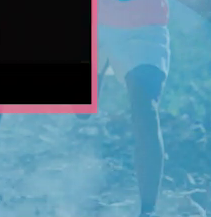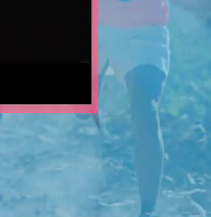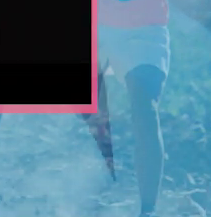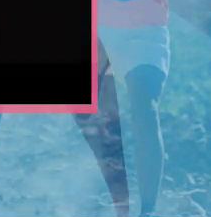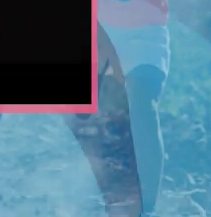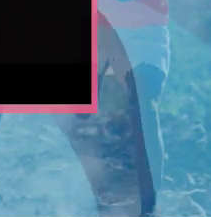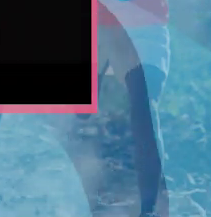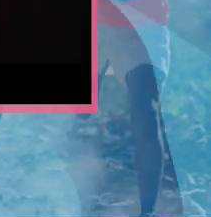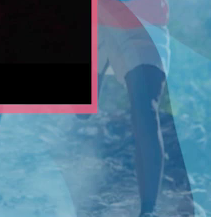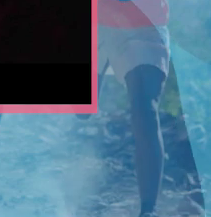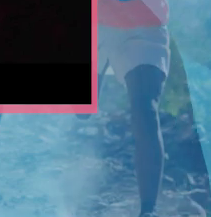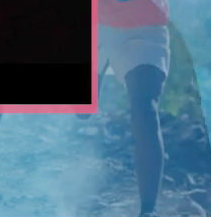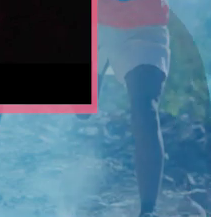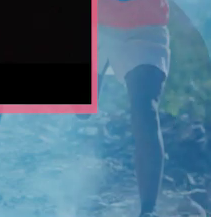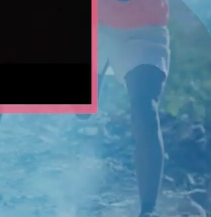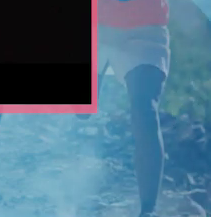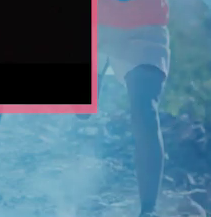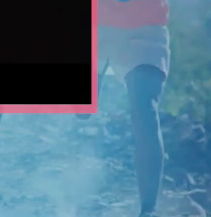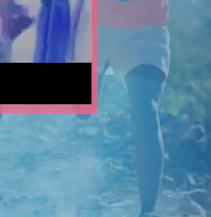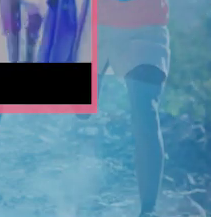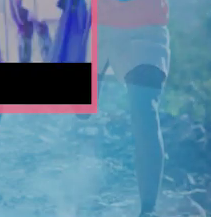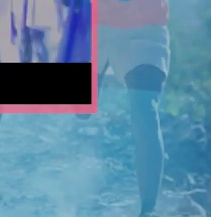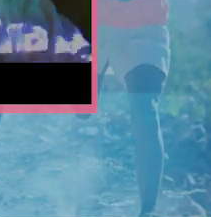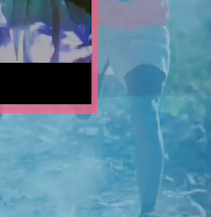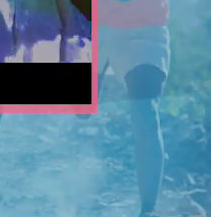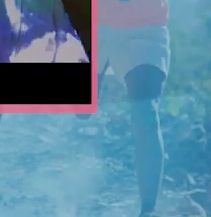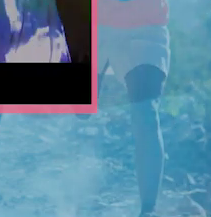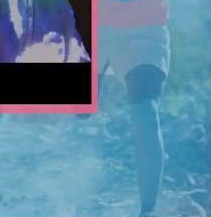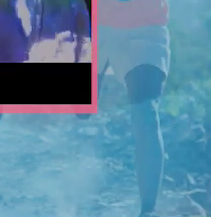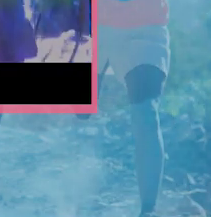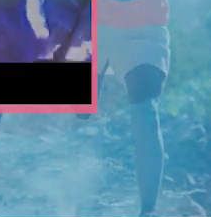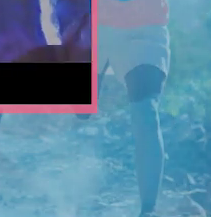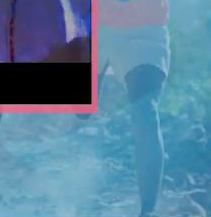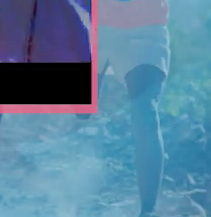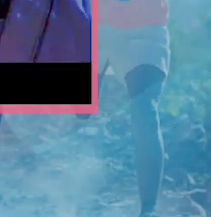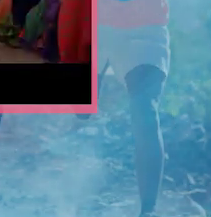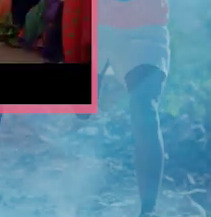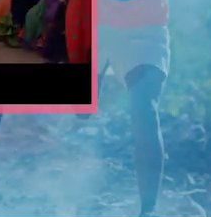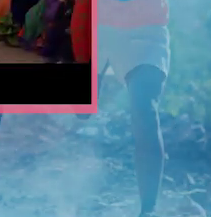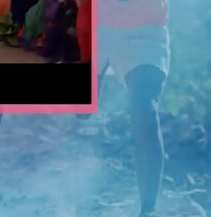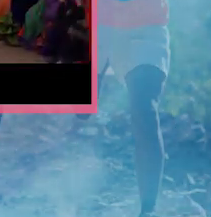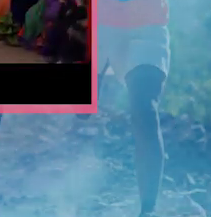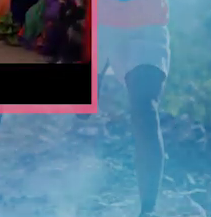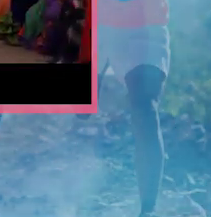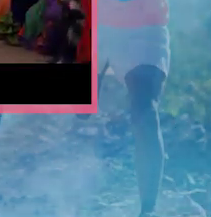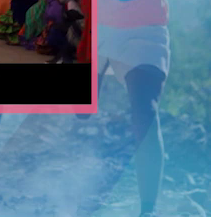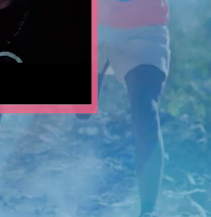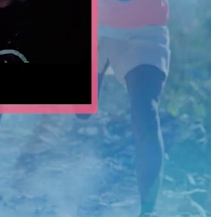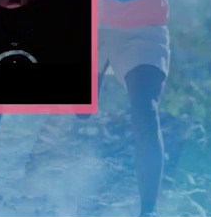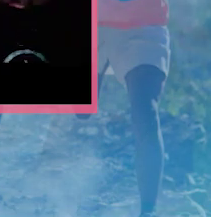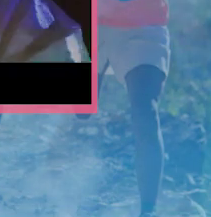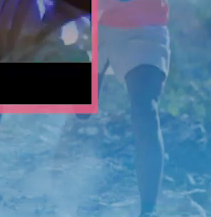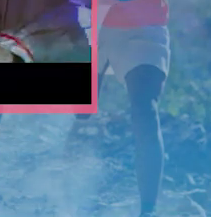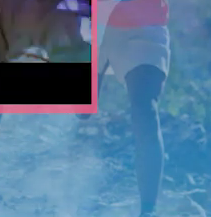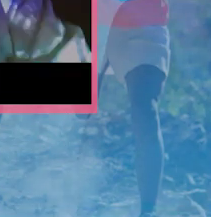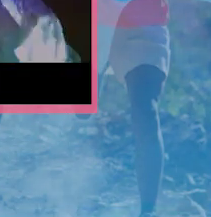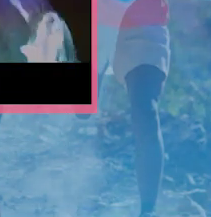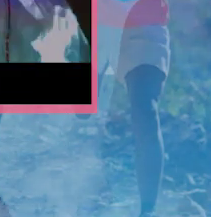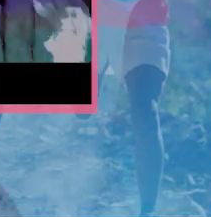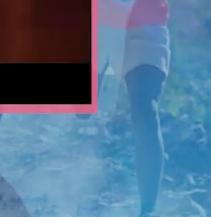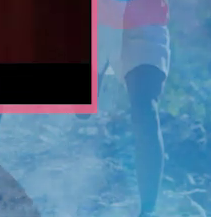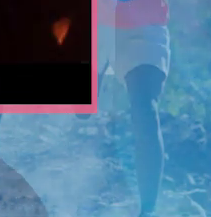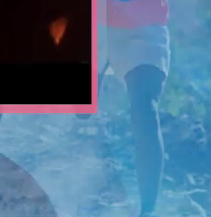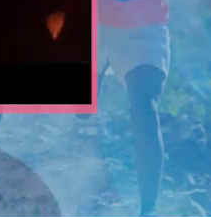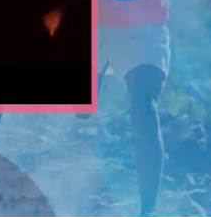chihuahua, echilara muria pocua vela raicha, que agua mi nahuala, ticala ti boca si sata mujeco, mi con la sierra